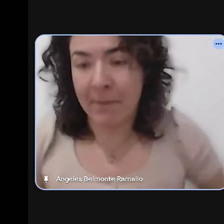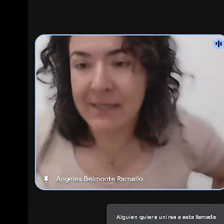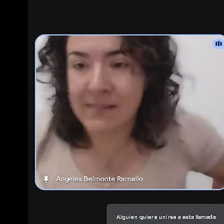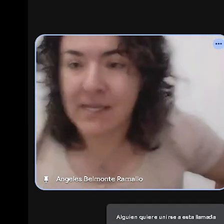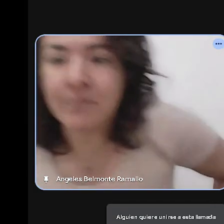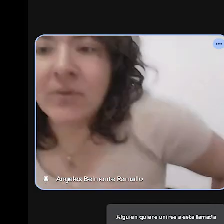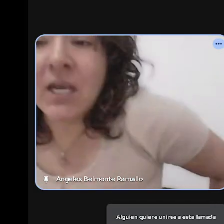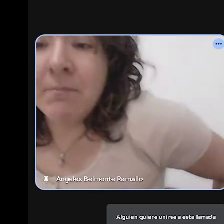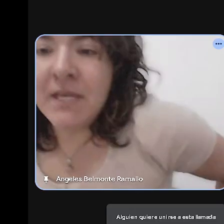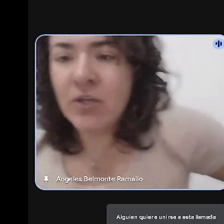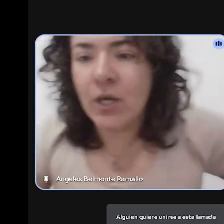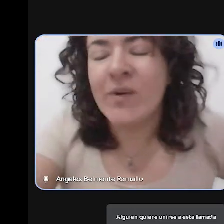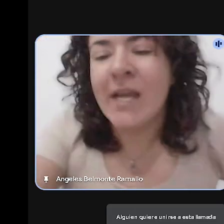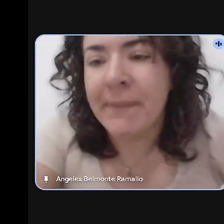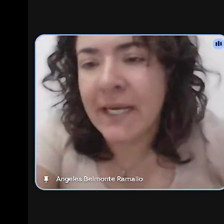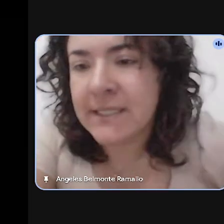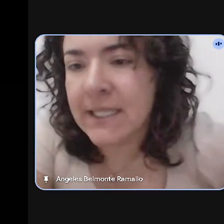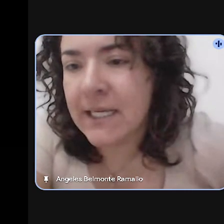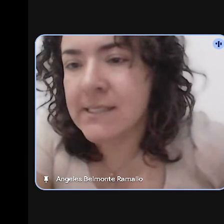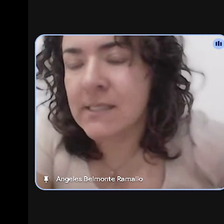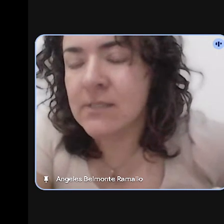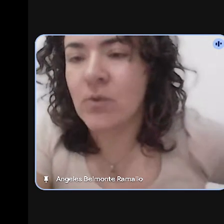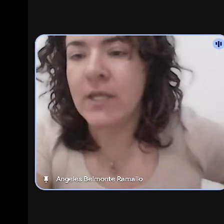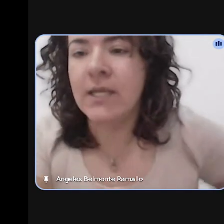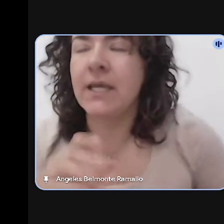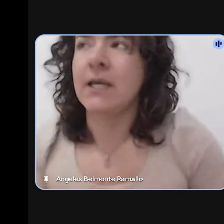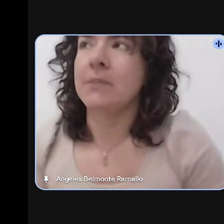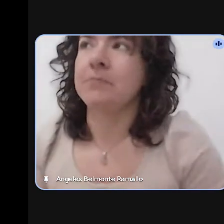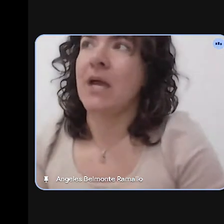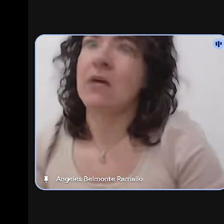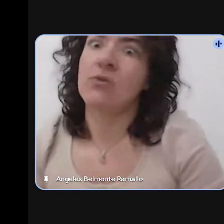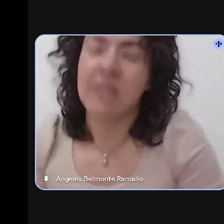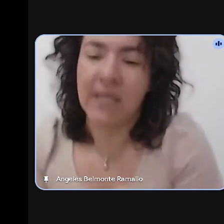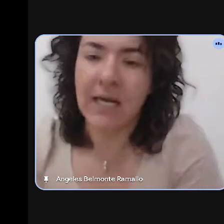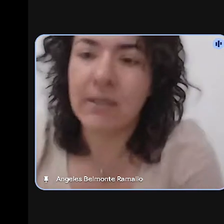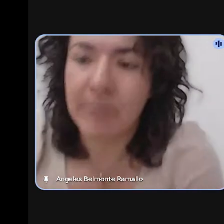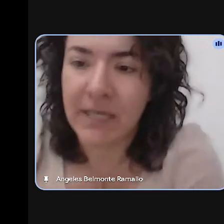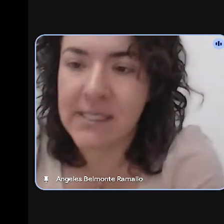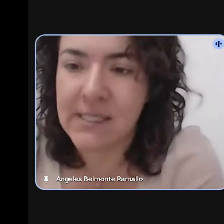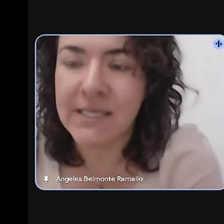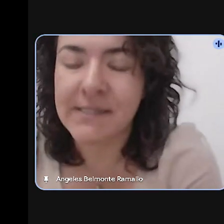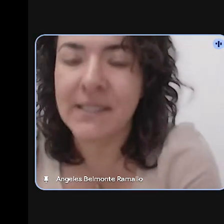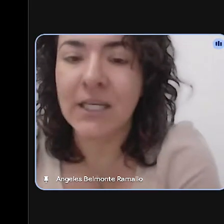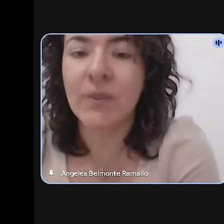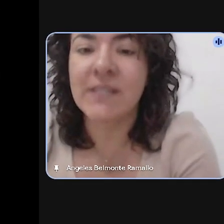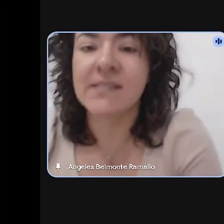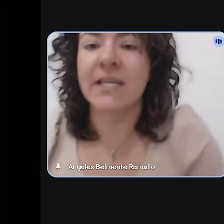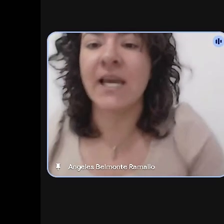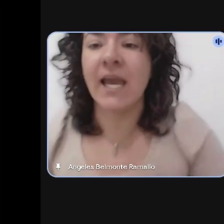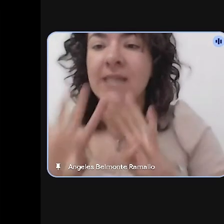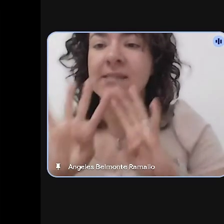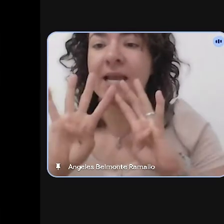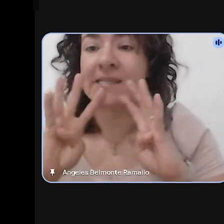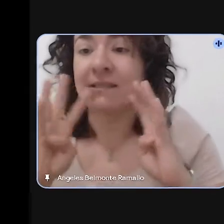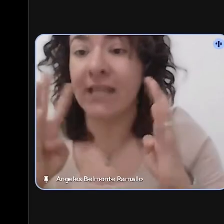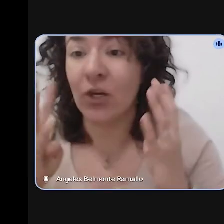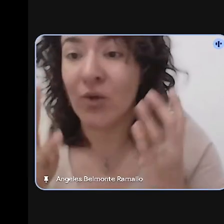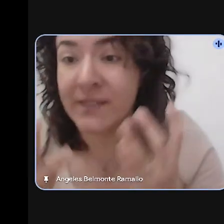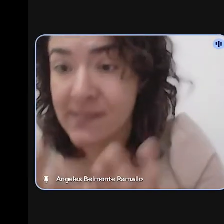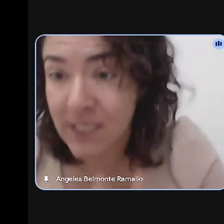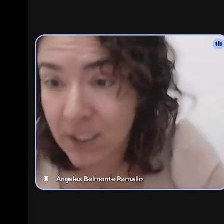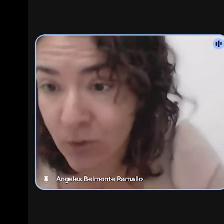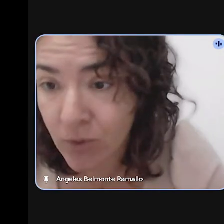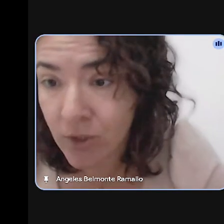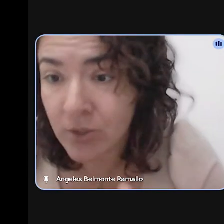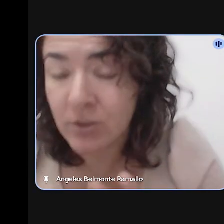les pasa. Vieron que una práctica que se suele aconsejar para la enseñanza de lengua de señas es el sentarnos